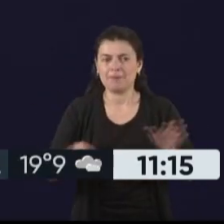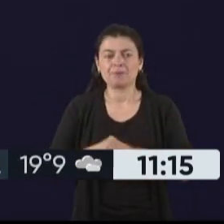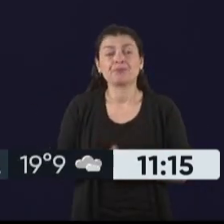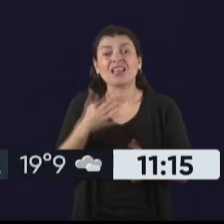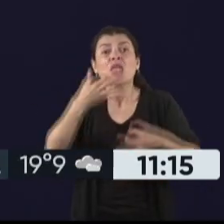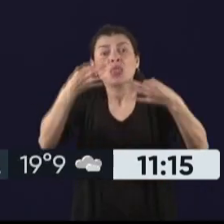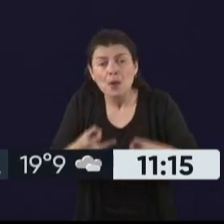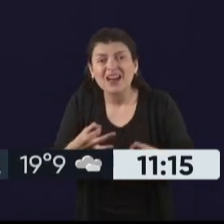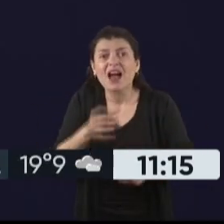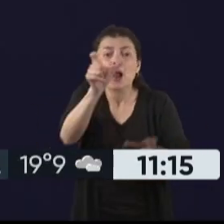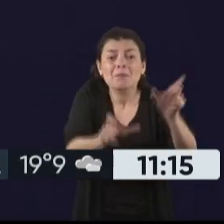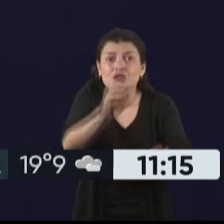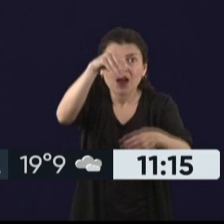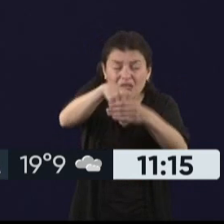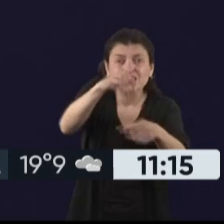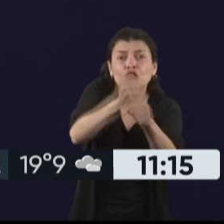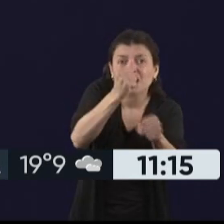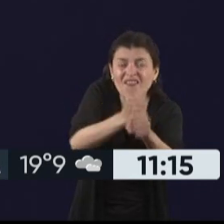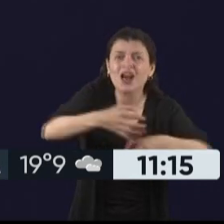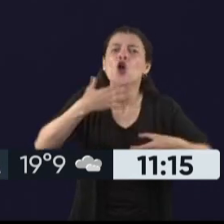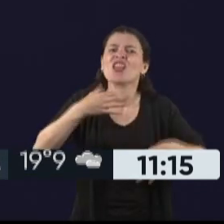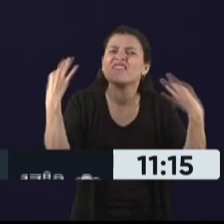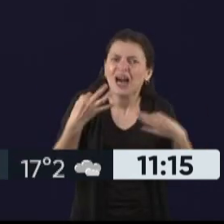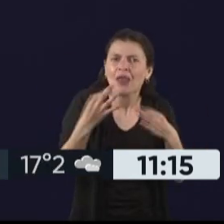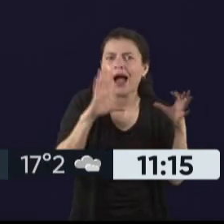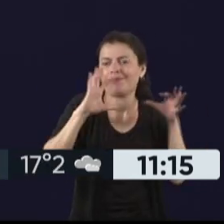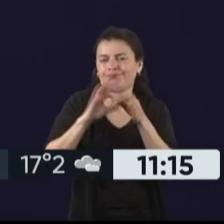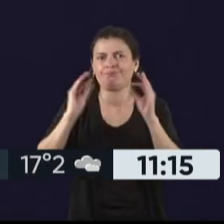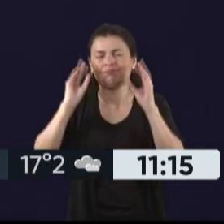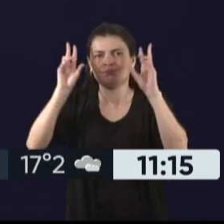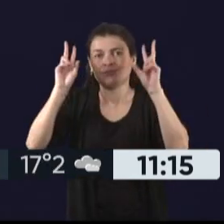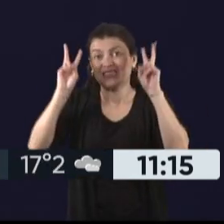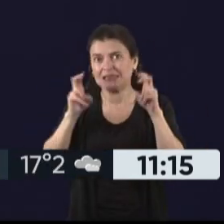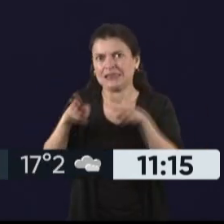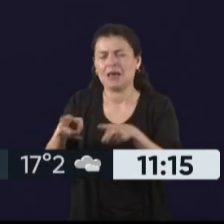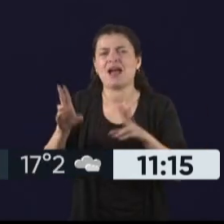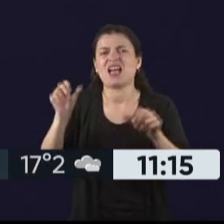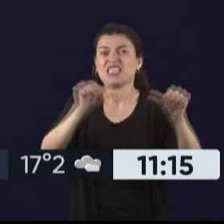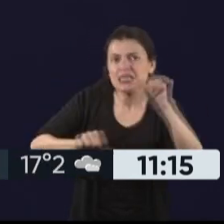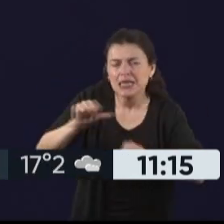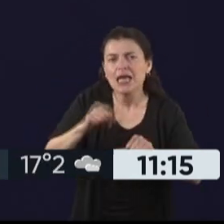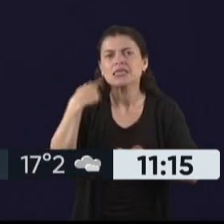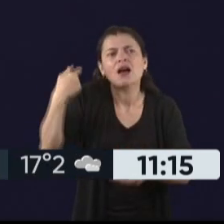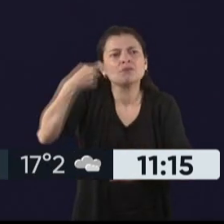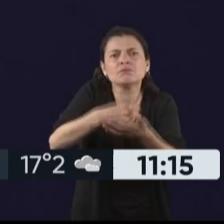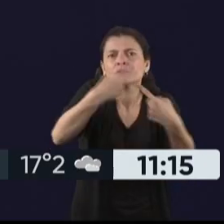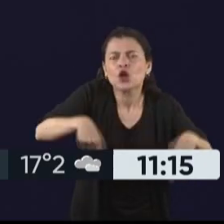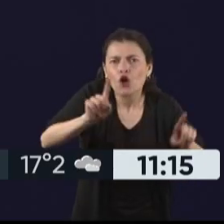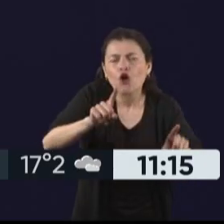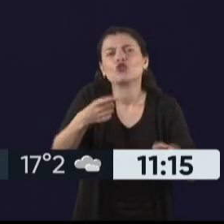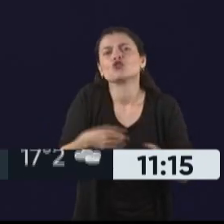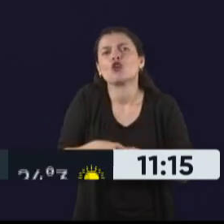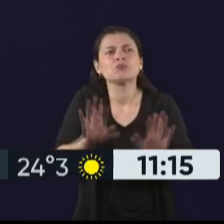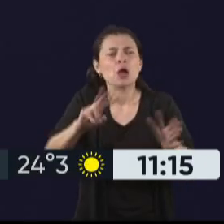quienes se dedican a la ciencia básica, multiplicado multiplicando por más de 90 veces los